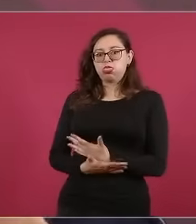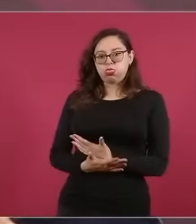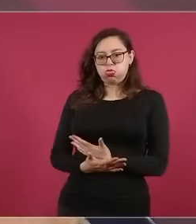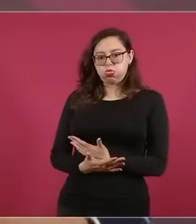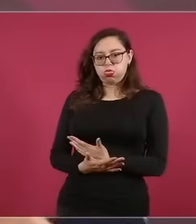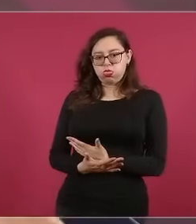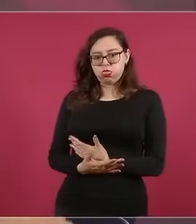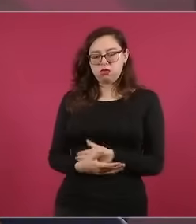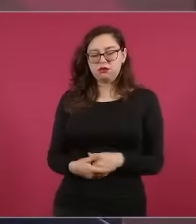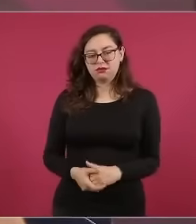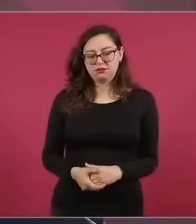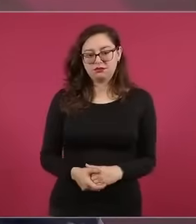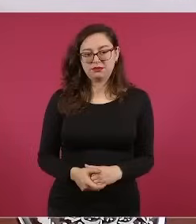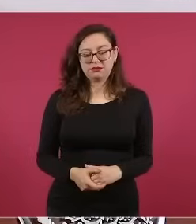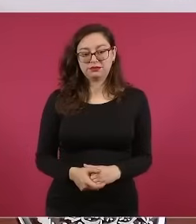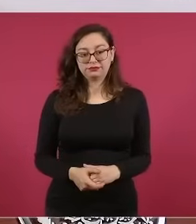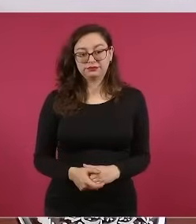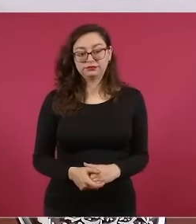apostaron porque